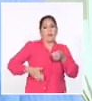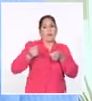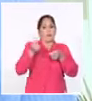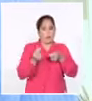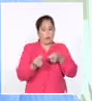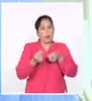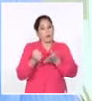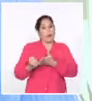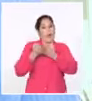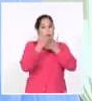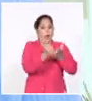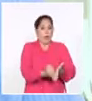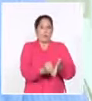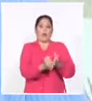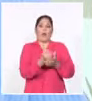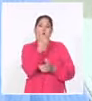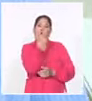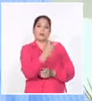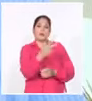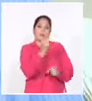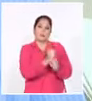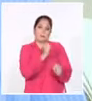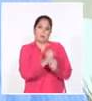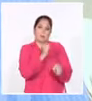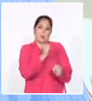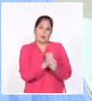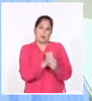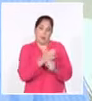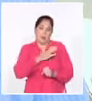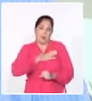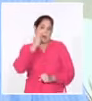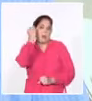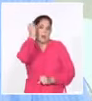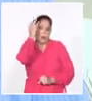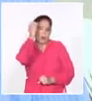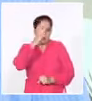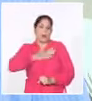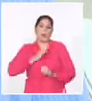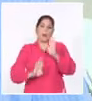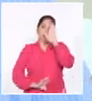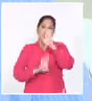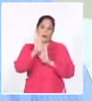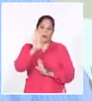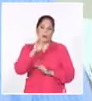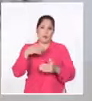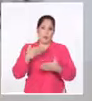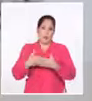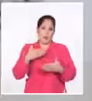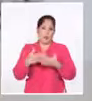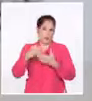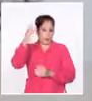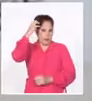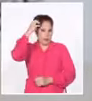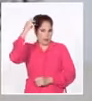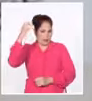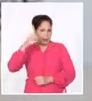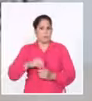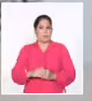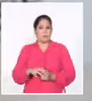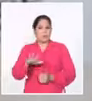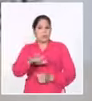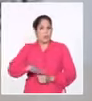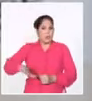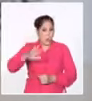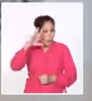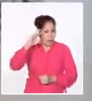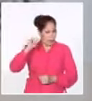manera integral como parte de la atención al trabajador y como parte de esa innovación financiera que hay que tener para el desarrollo de la empresa estatal socialista. No todos han